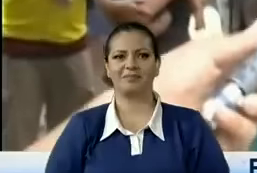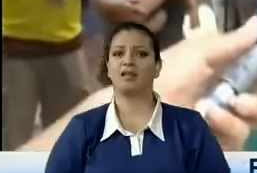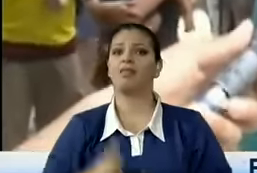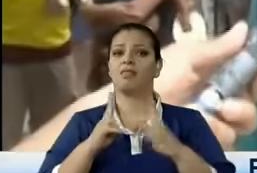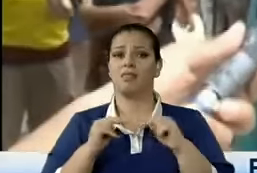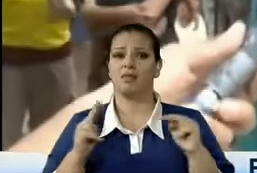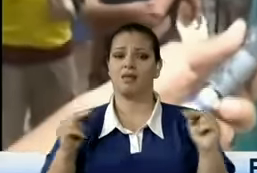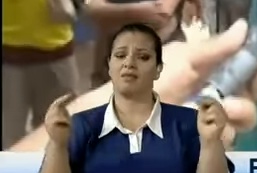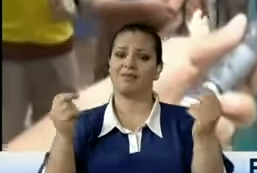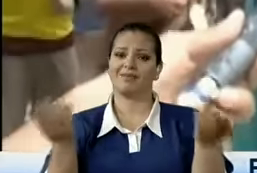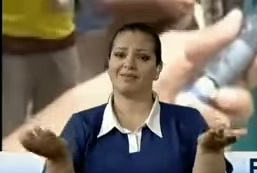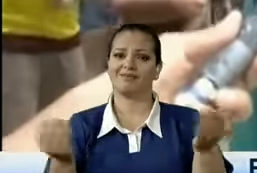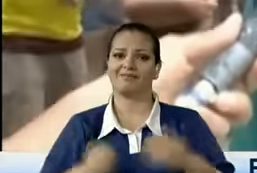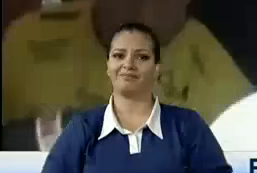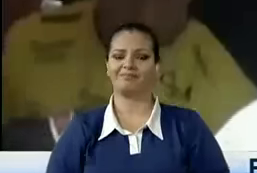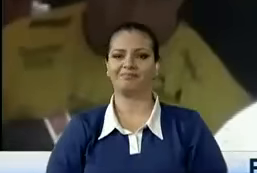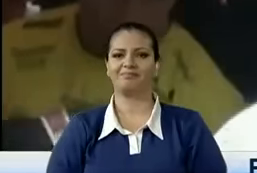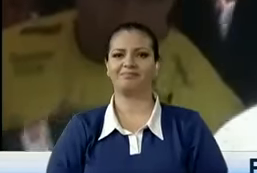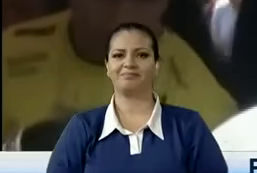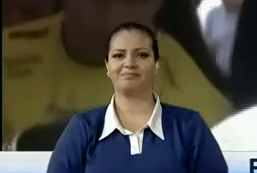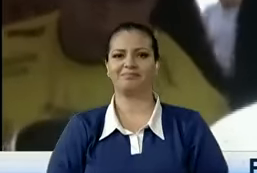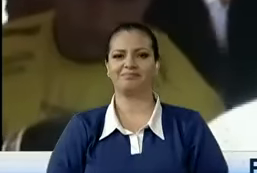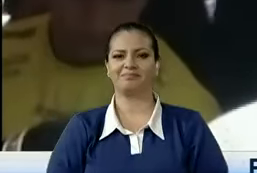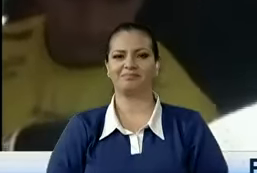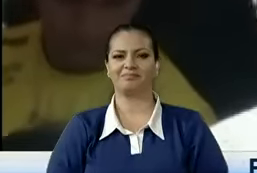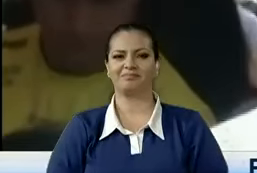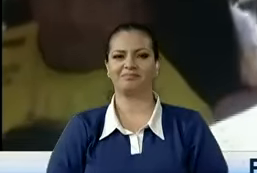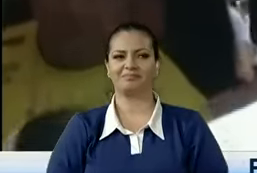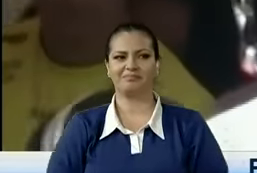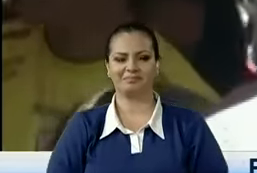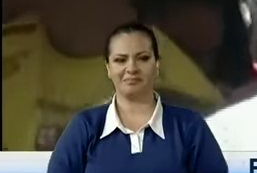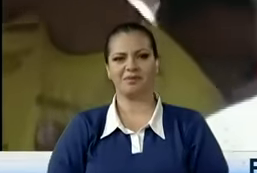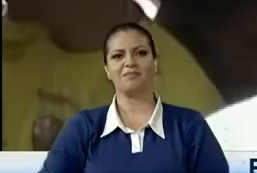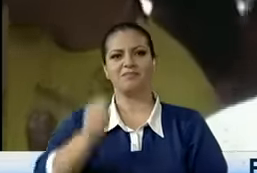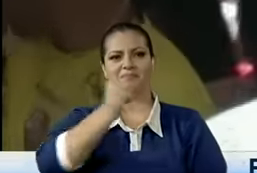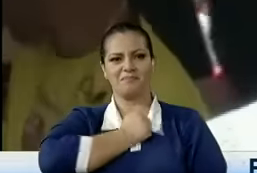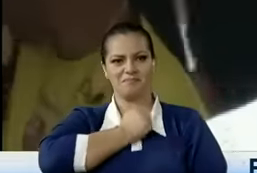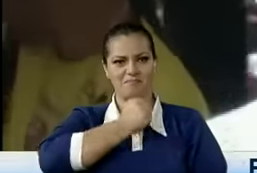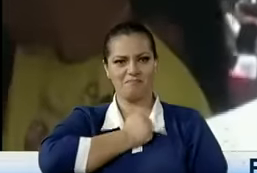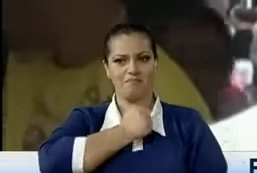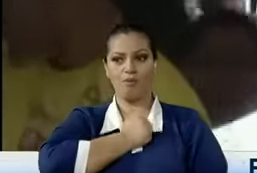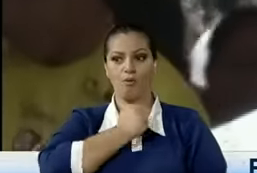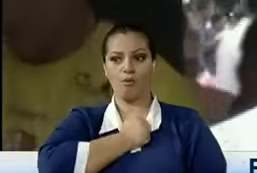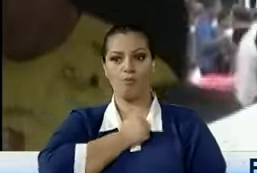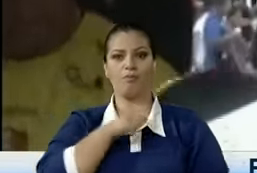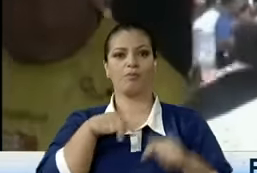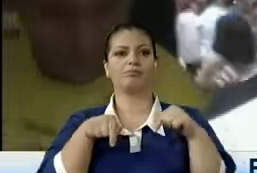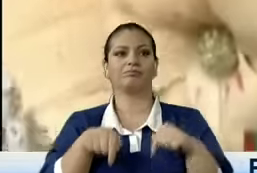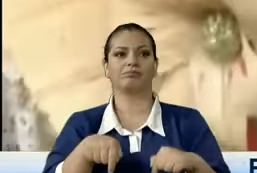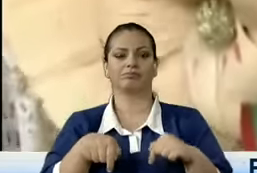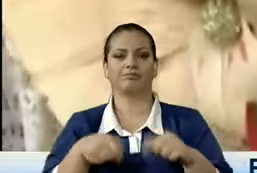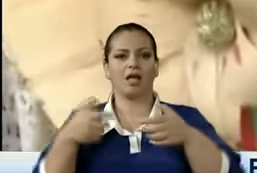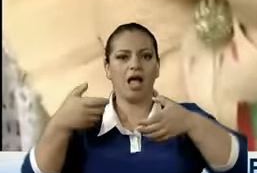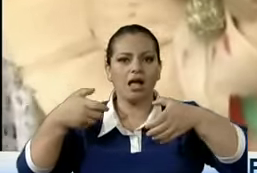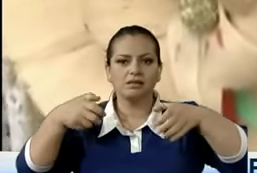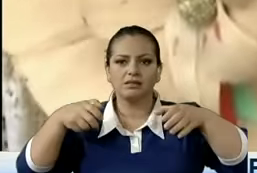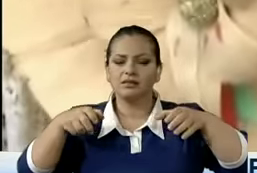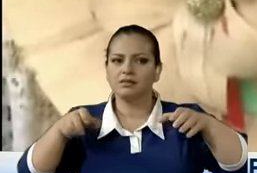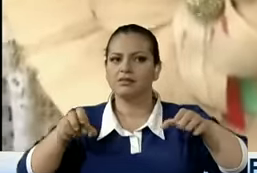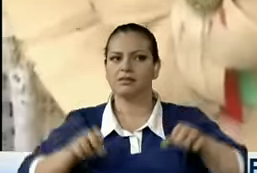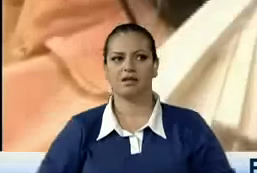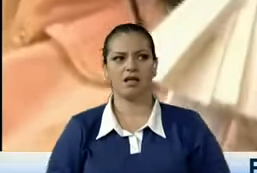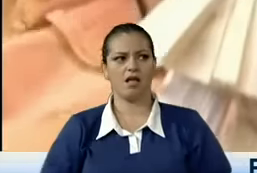nuevo producto cosechado aquí mismo. Saboreando esto típico que es aquí, de lo que es los productos hechos a base del maíz. Hay quienes también